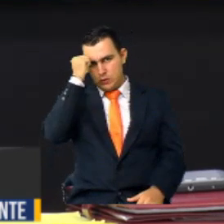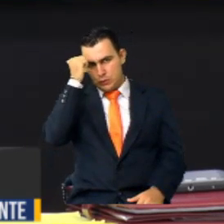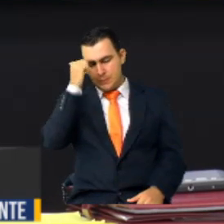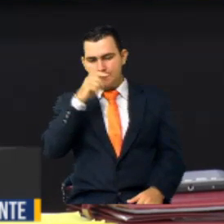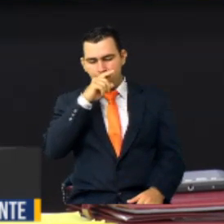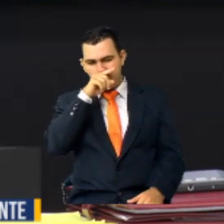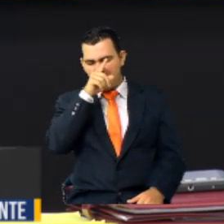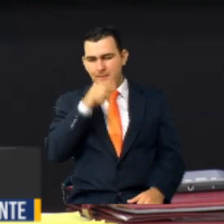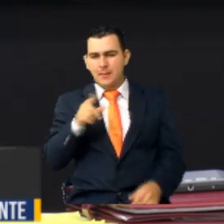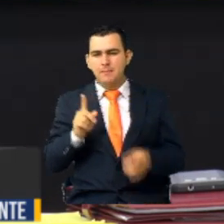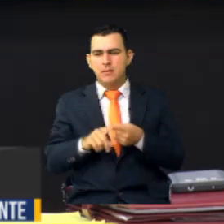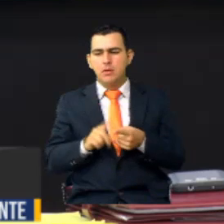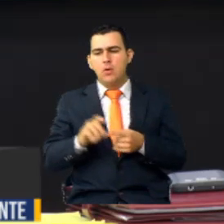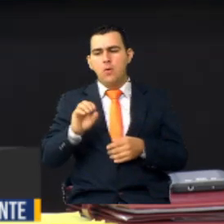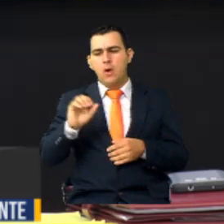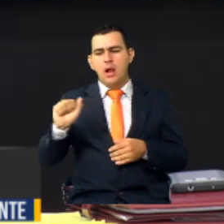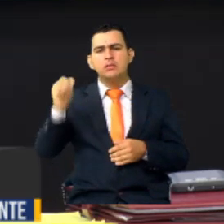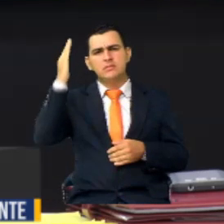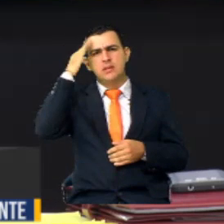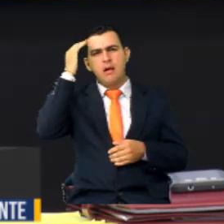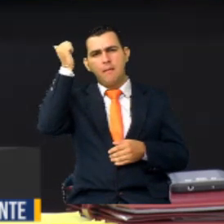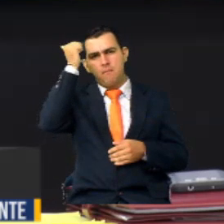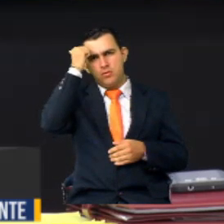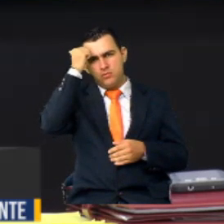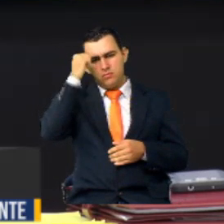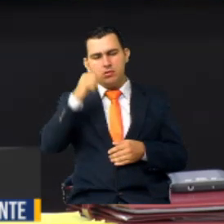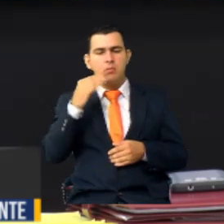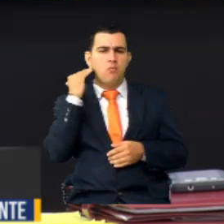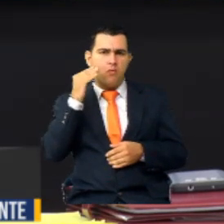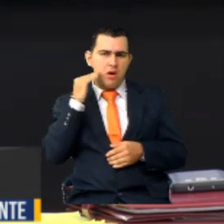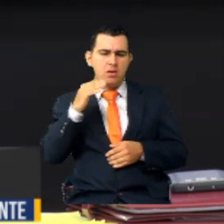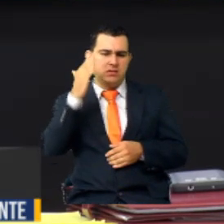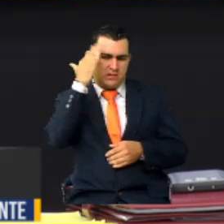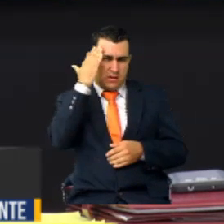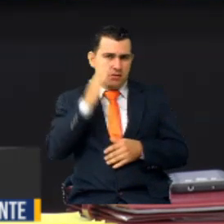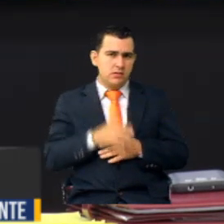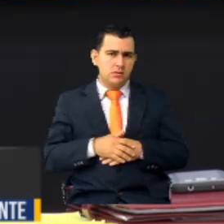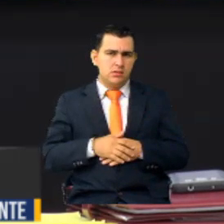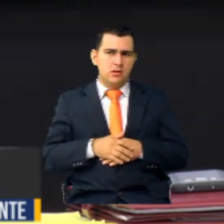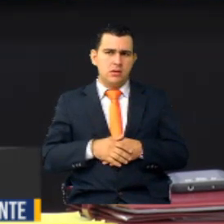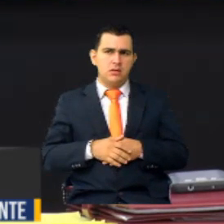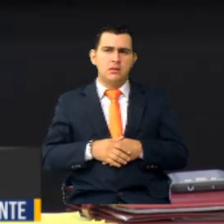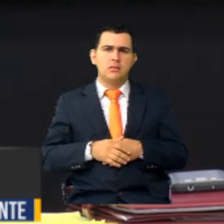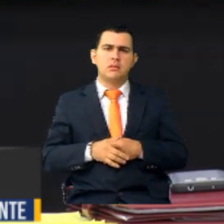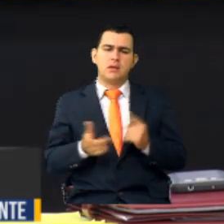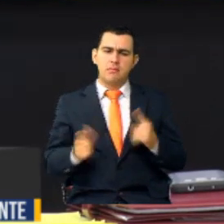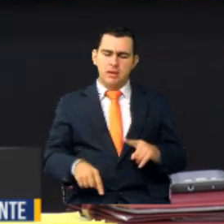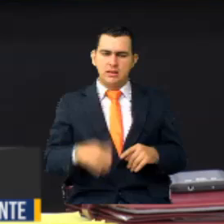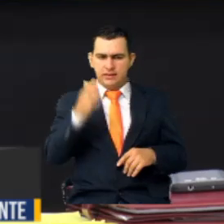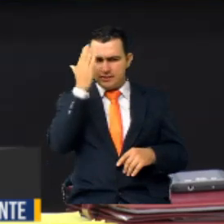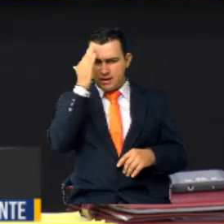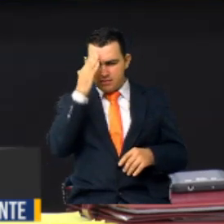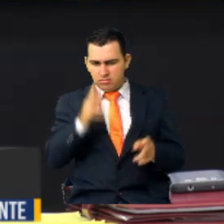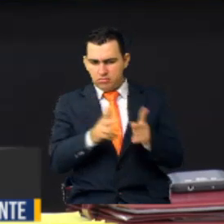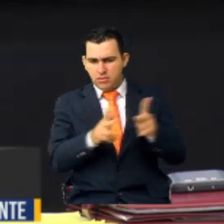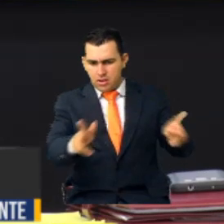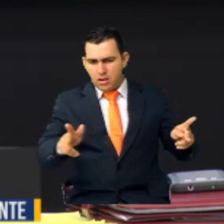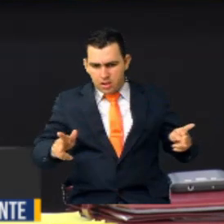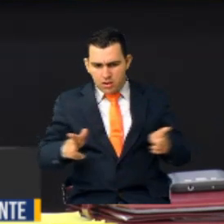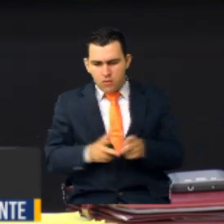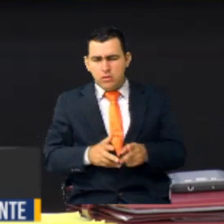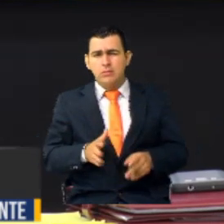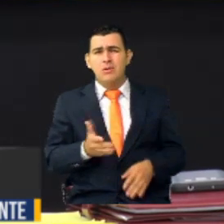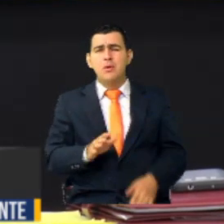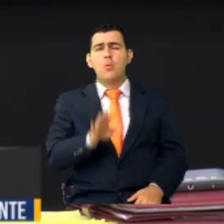en esa maestra y maestro que son madres cabezas de hogar. Que piensen en las aulas, el mejoramiento de las aulas, donde hoy tenemos 40 o